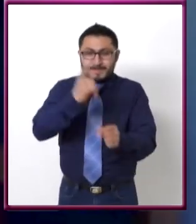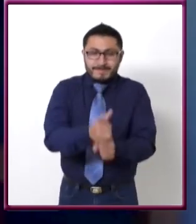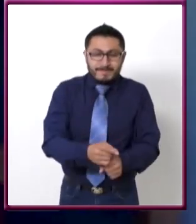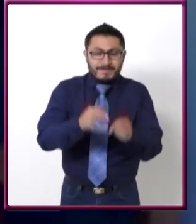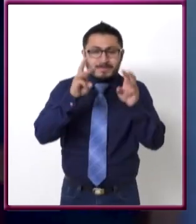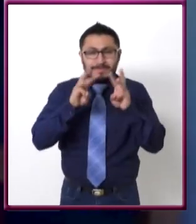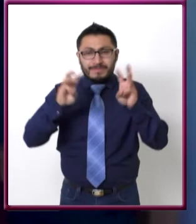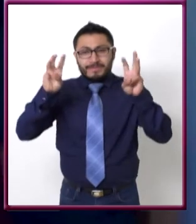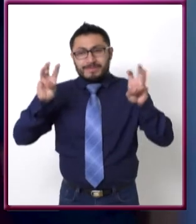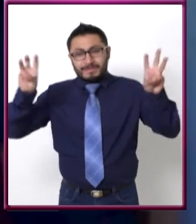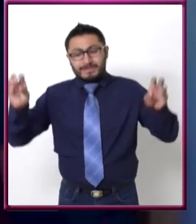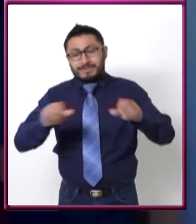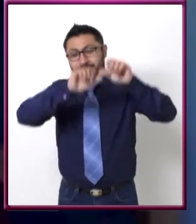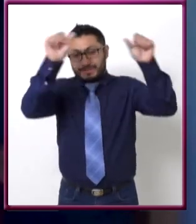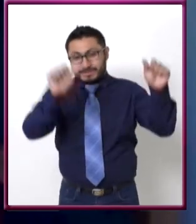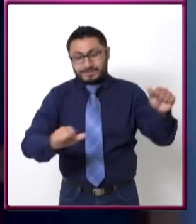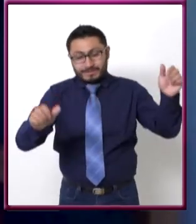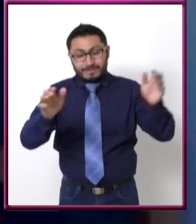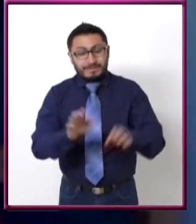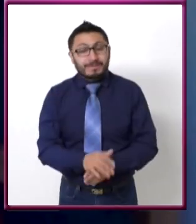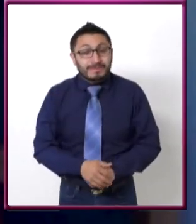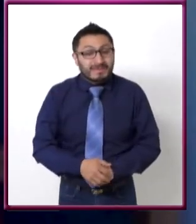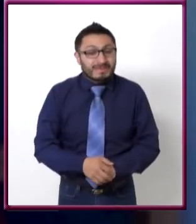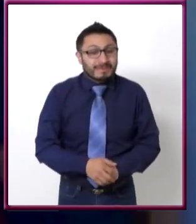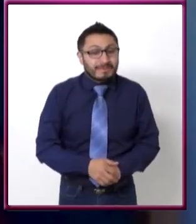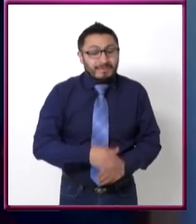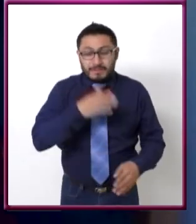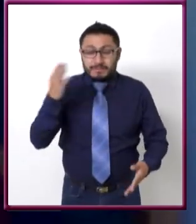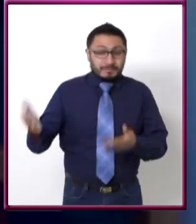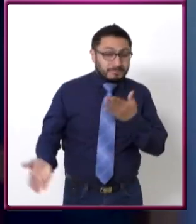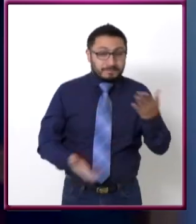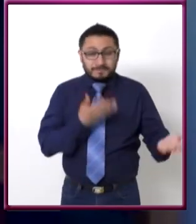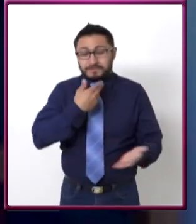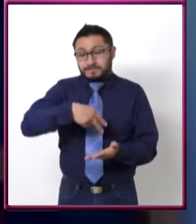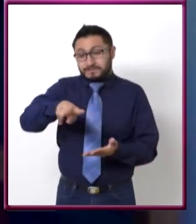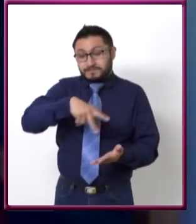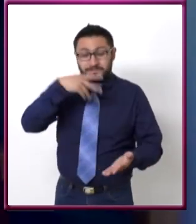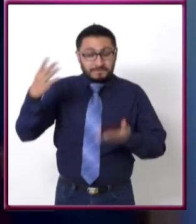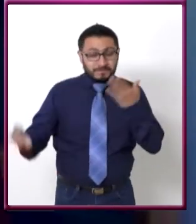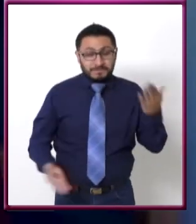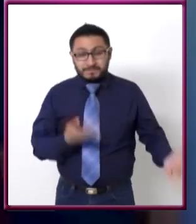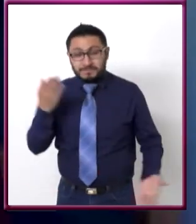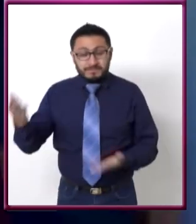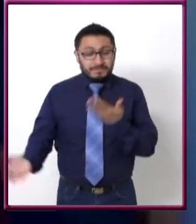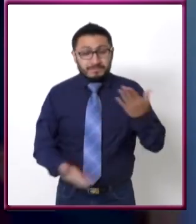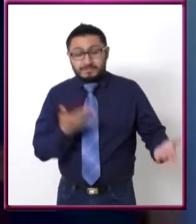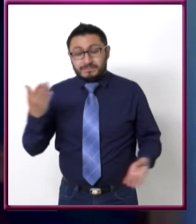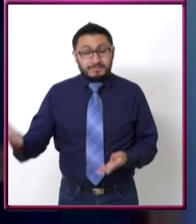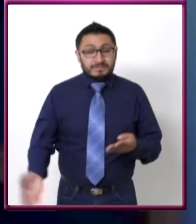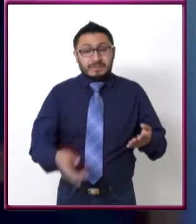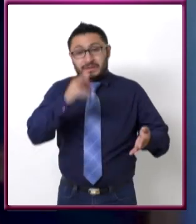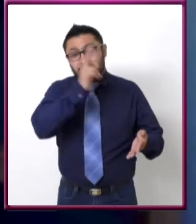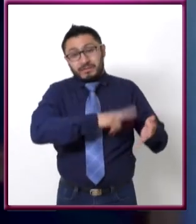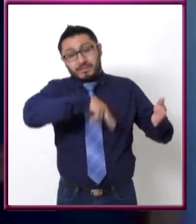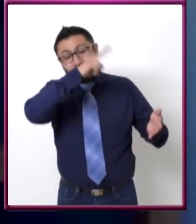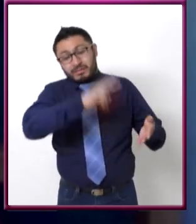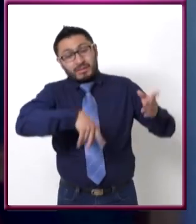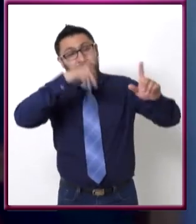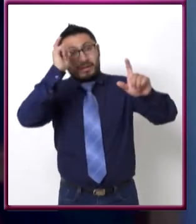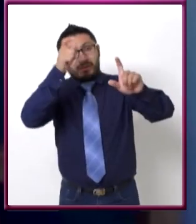se ha descubierto maravillosas del arte, de la danza, por ejemplo, o de la pintura